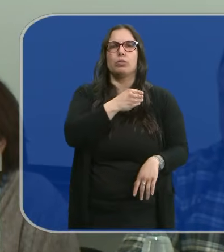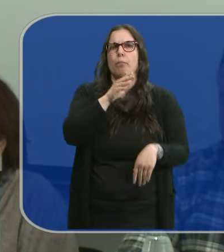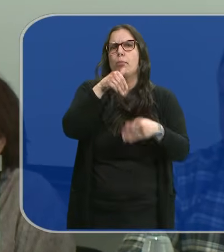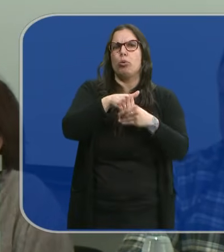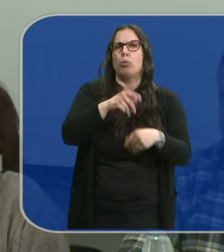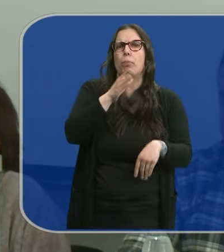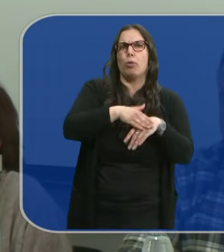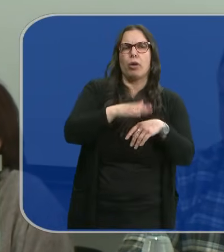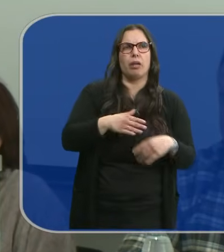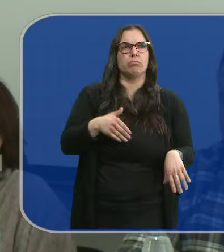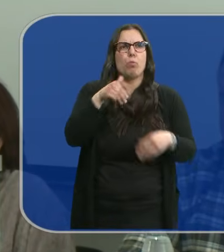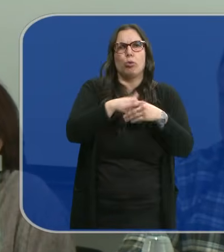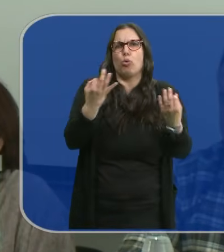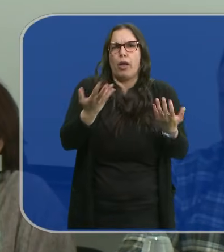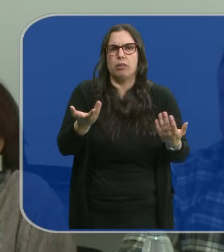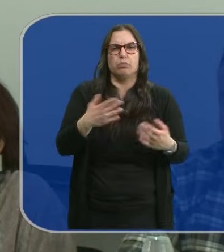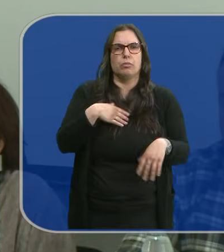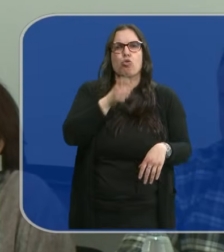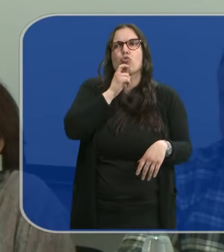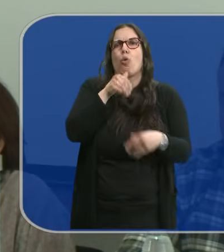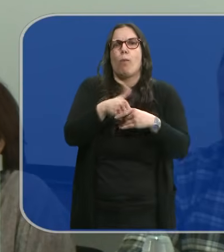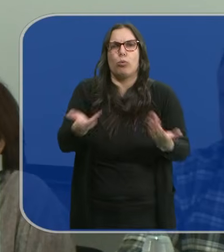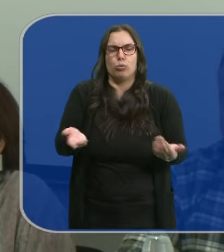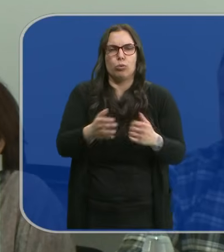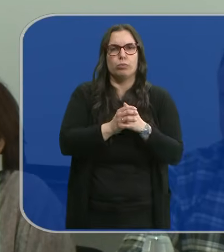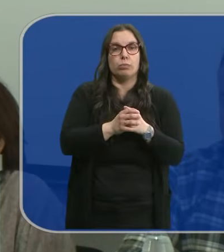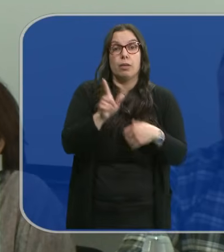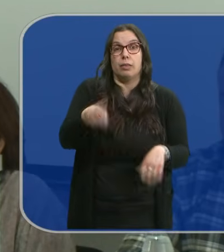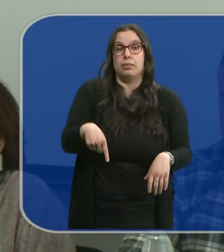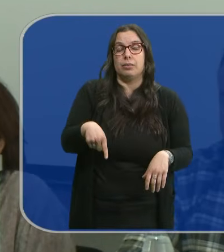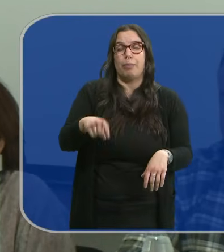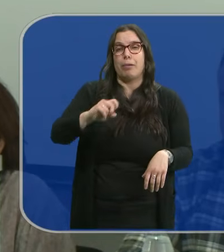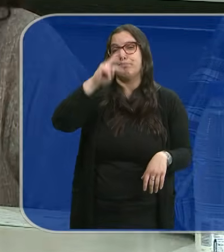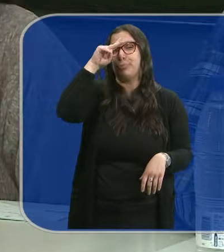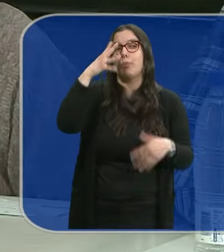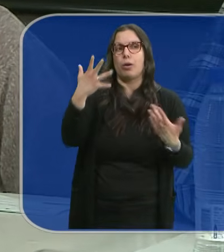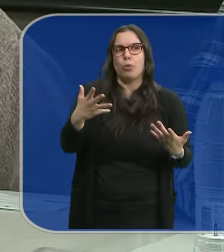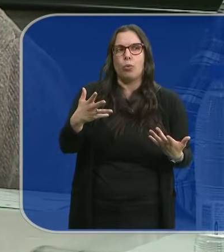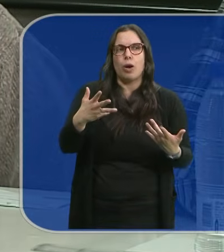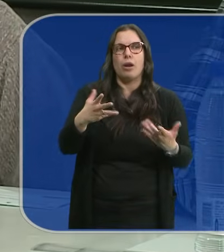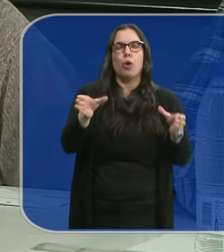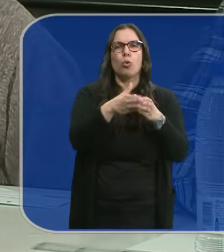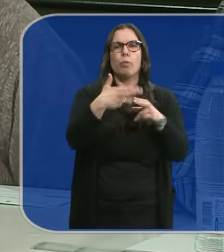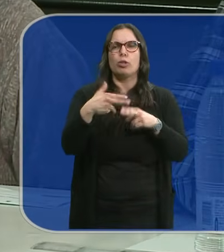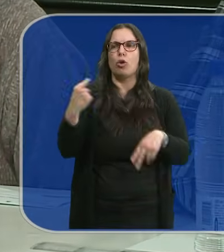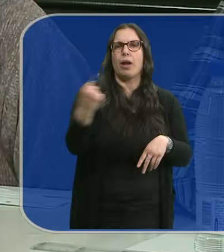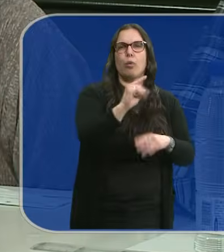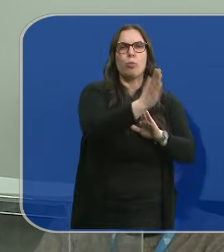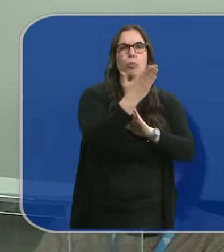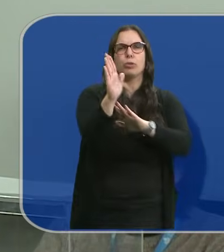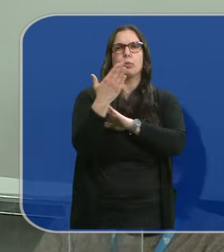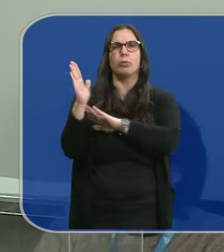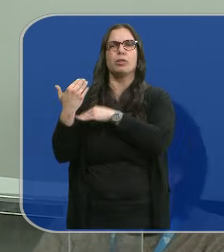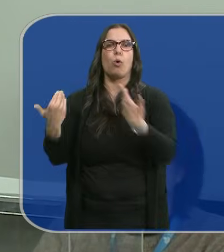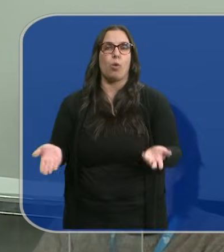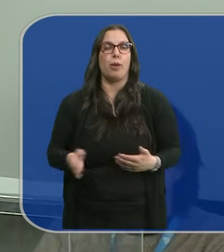qué vamos a votar, cómo hay que votar y sobre todo qué nos propone cada candidato.